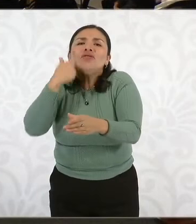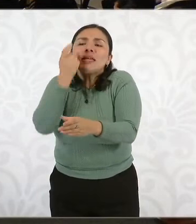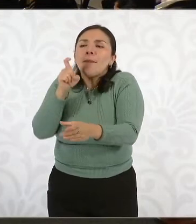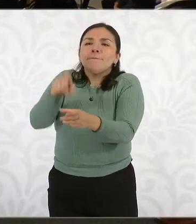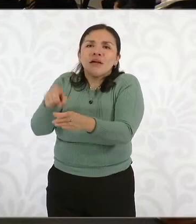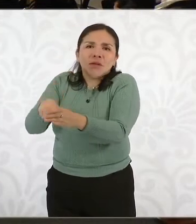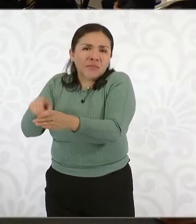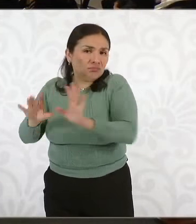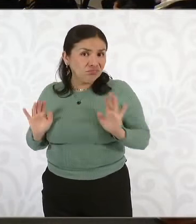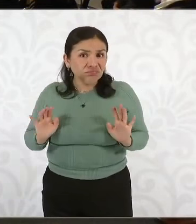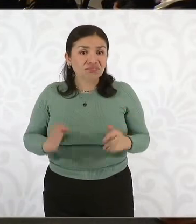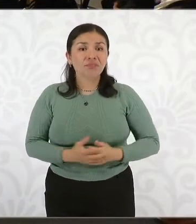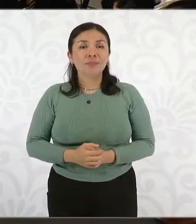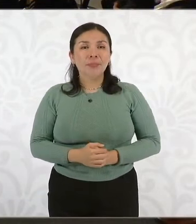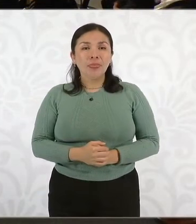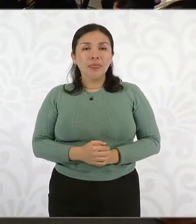a ver si viene abajo.